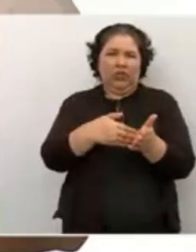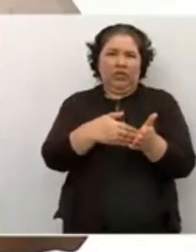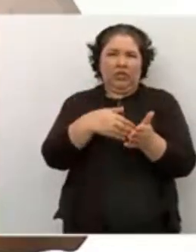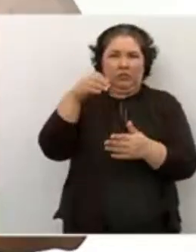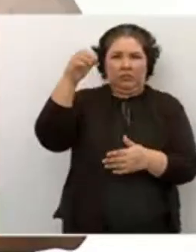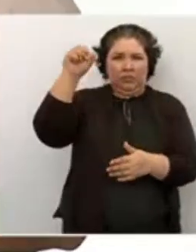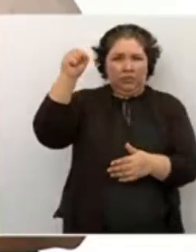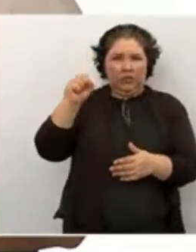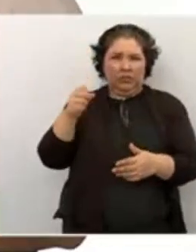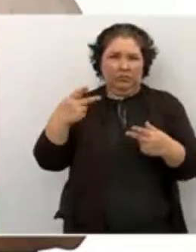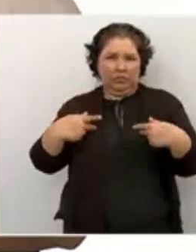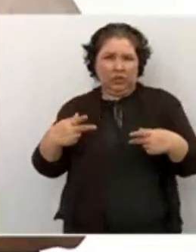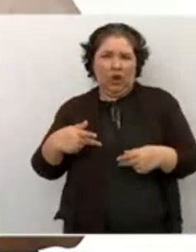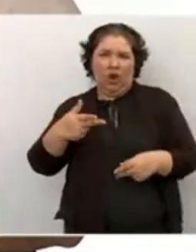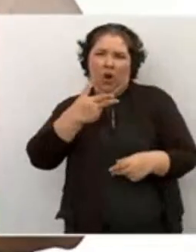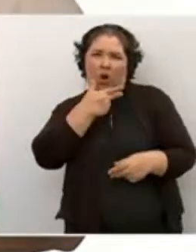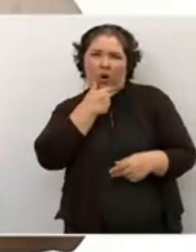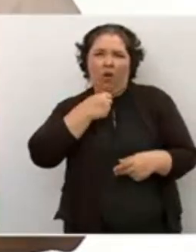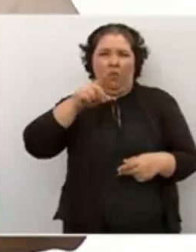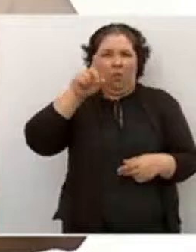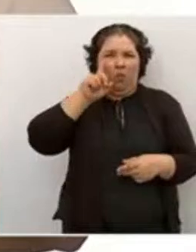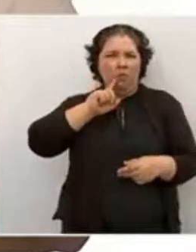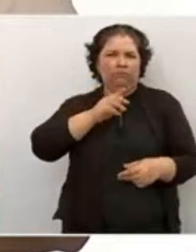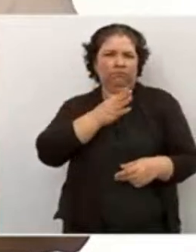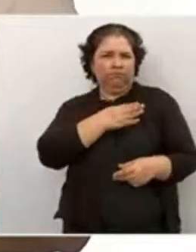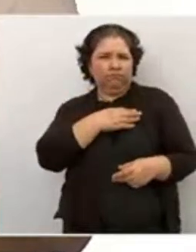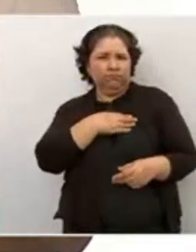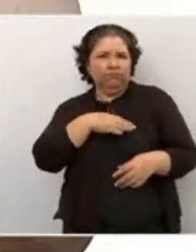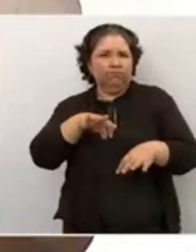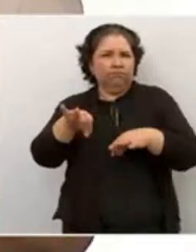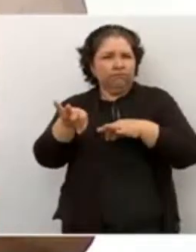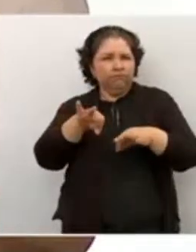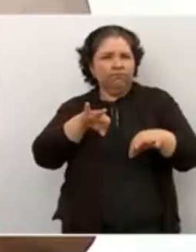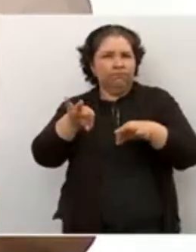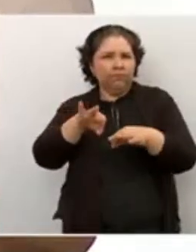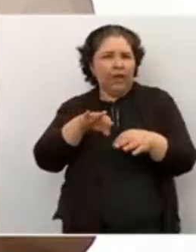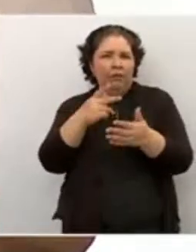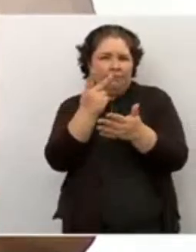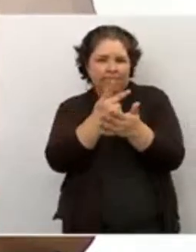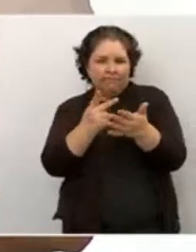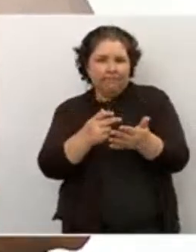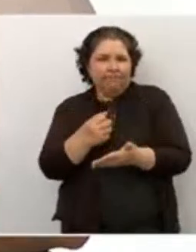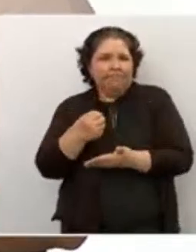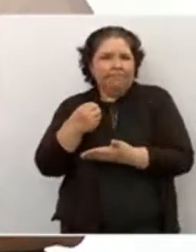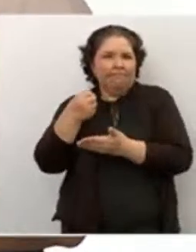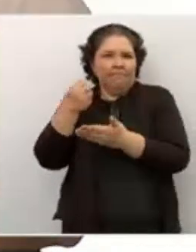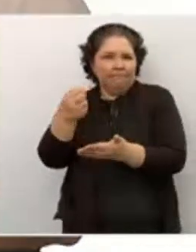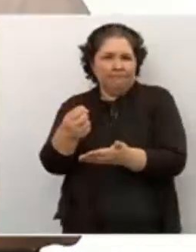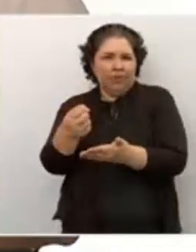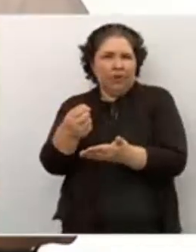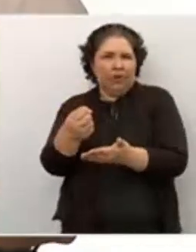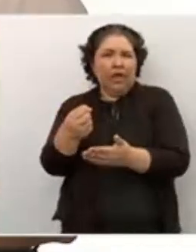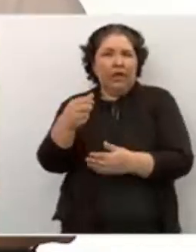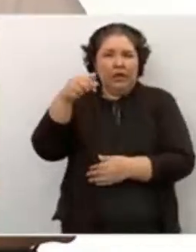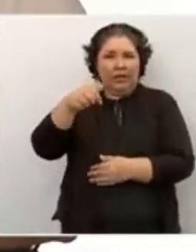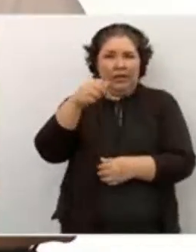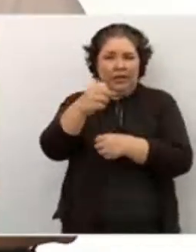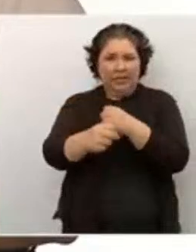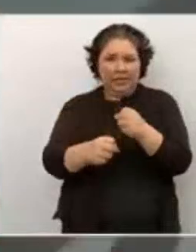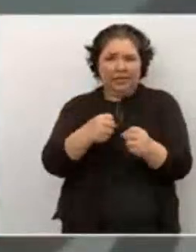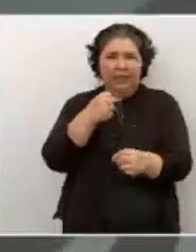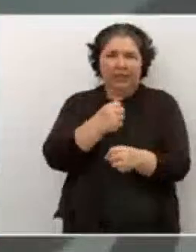mujeres, buenos y trabajadores, reciben un programa de bienestar. En este año se van